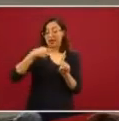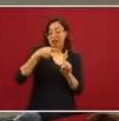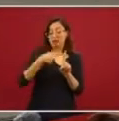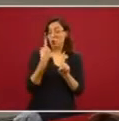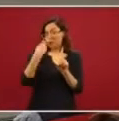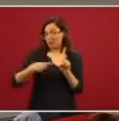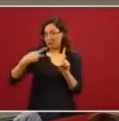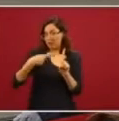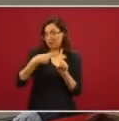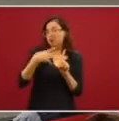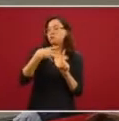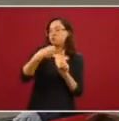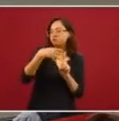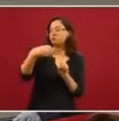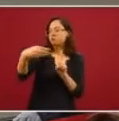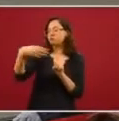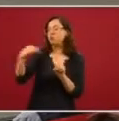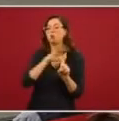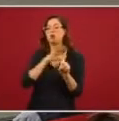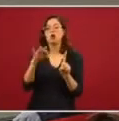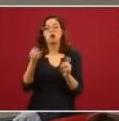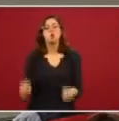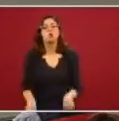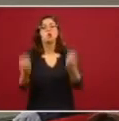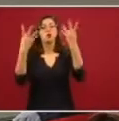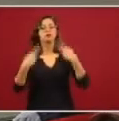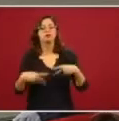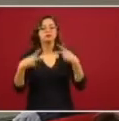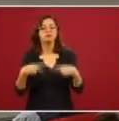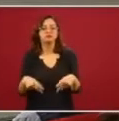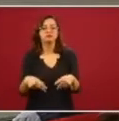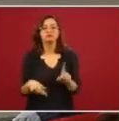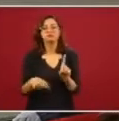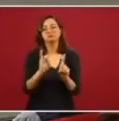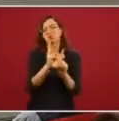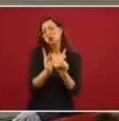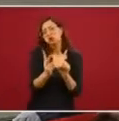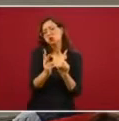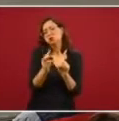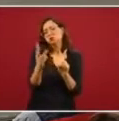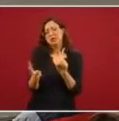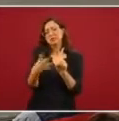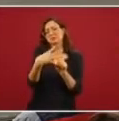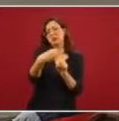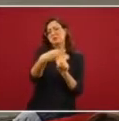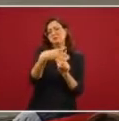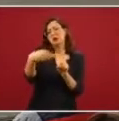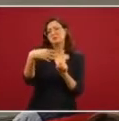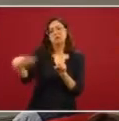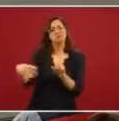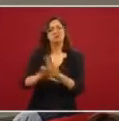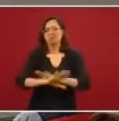contagiar en promedio cuántas personas va a contagiar 2 a 3 esa es la naturaleza de este virus